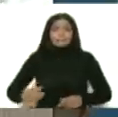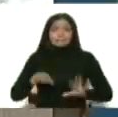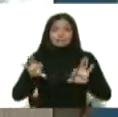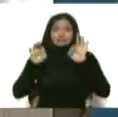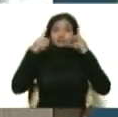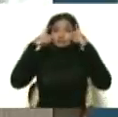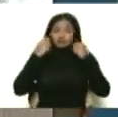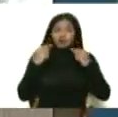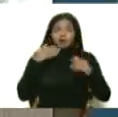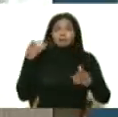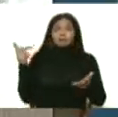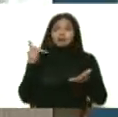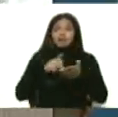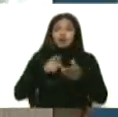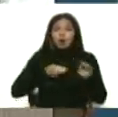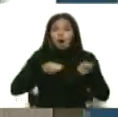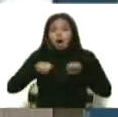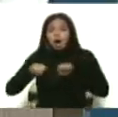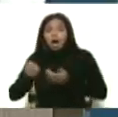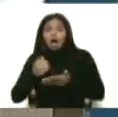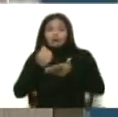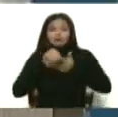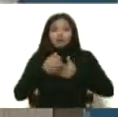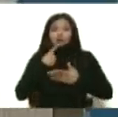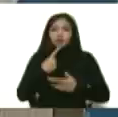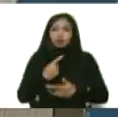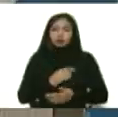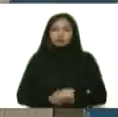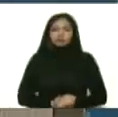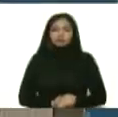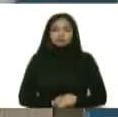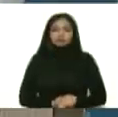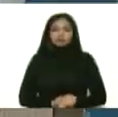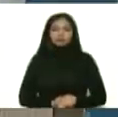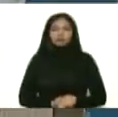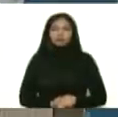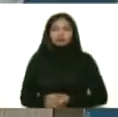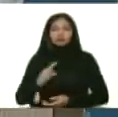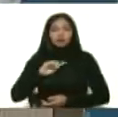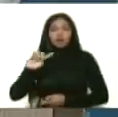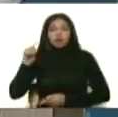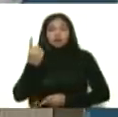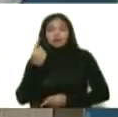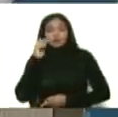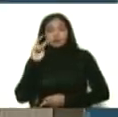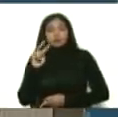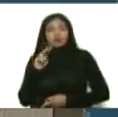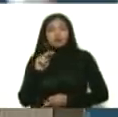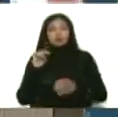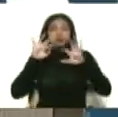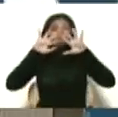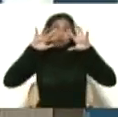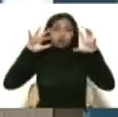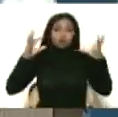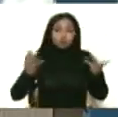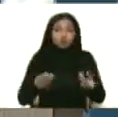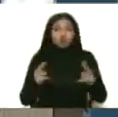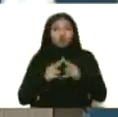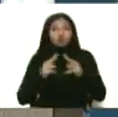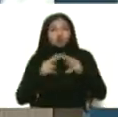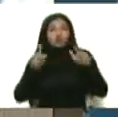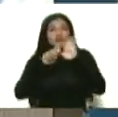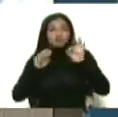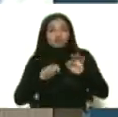ayudarnos en el trabajo de control del COVID-19 nos dijeron que, como eran los primeros casos de una epidemia que no se conocía bien